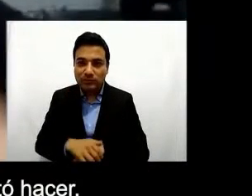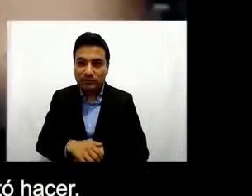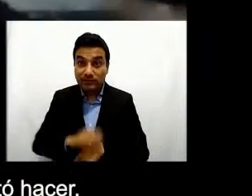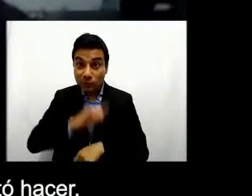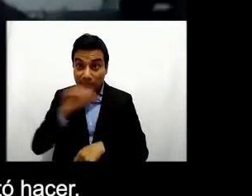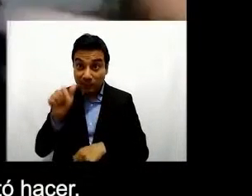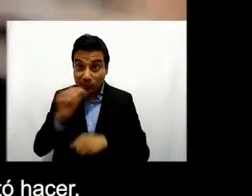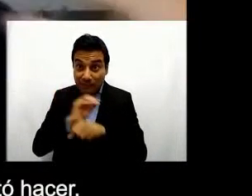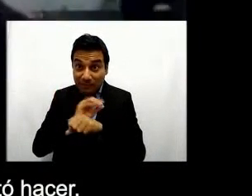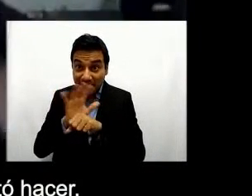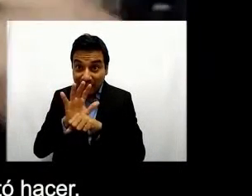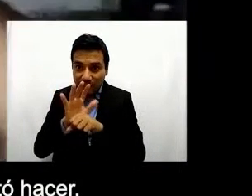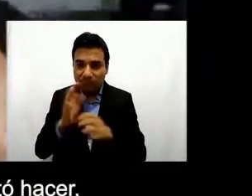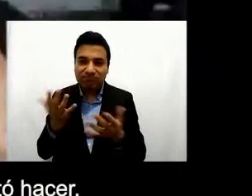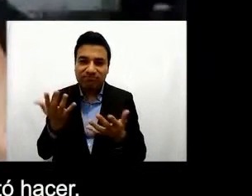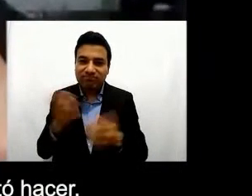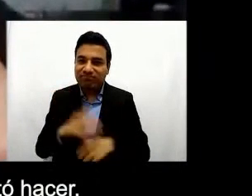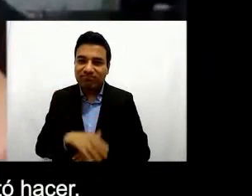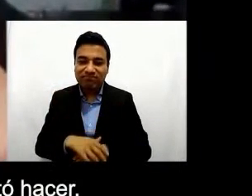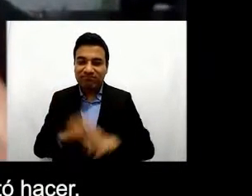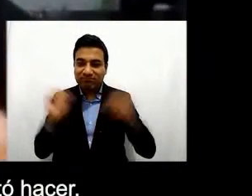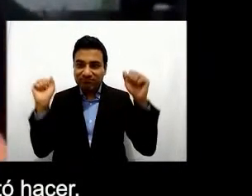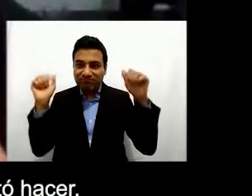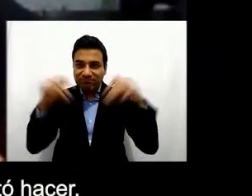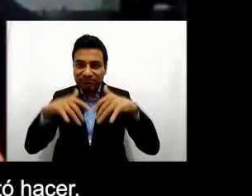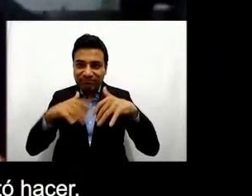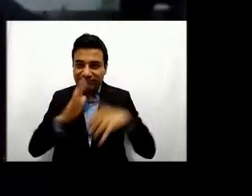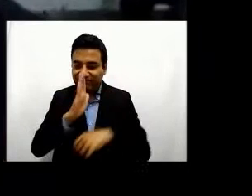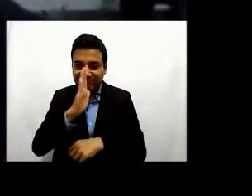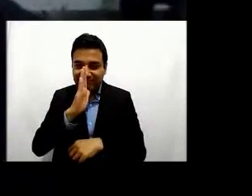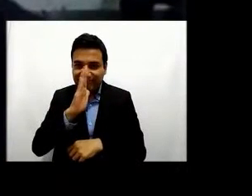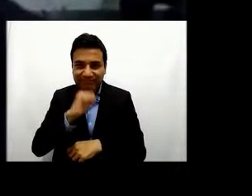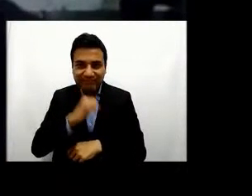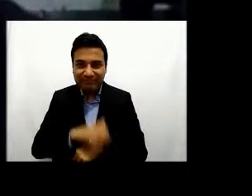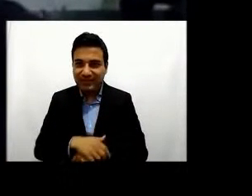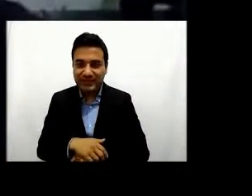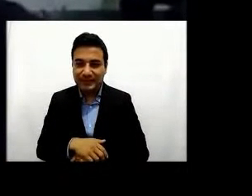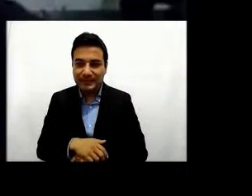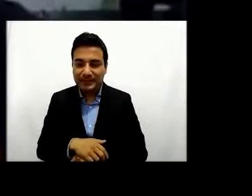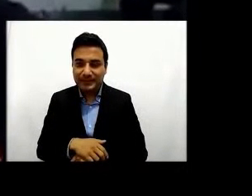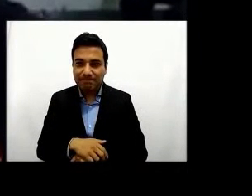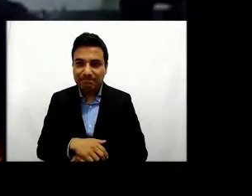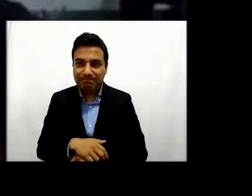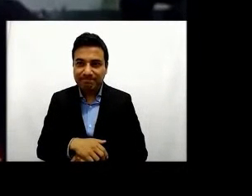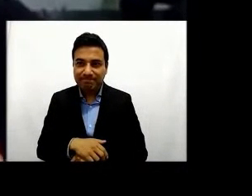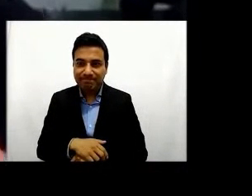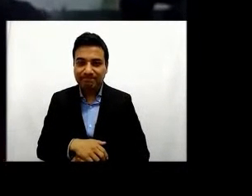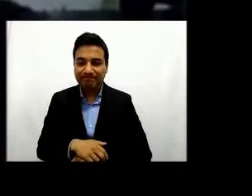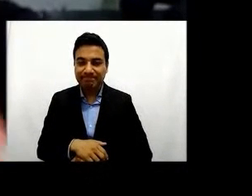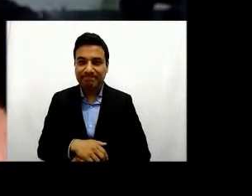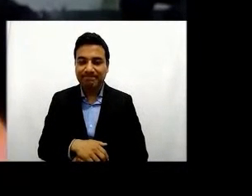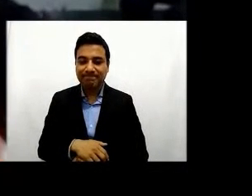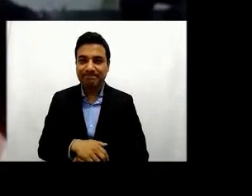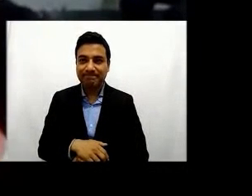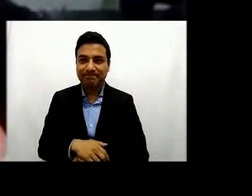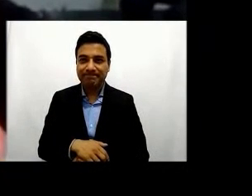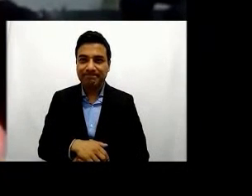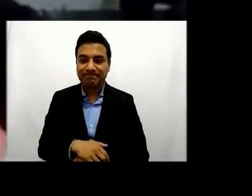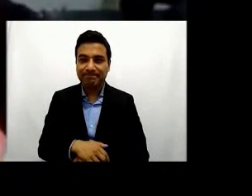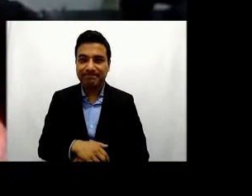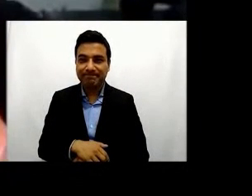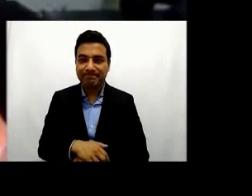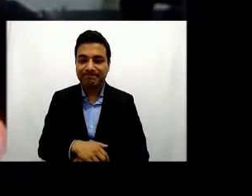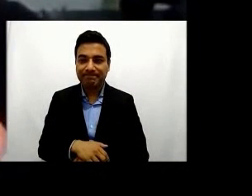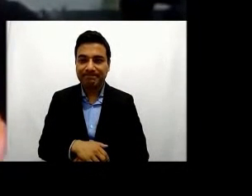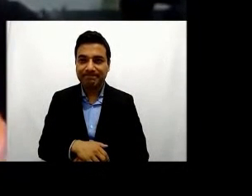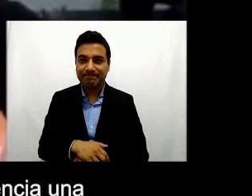seguirnos encontrando, seguirnos reuniendo. Entonces, me parece que ante la posibilidad de